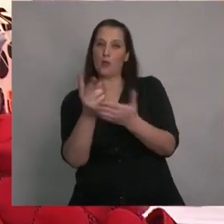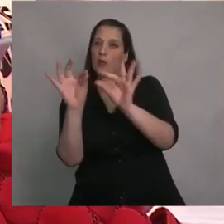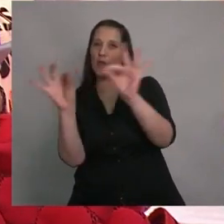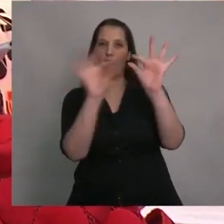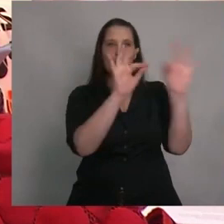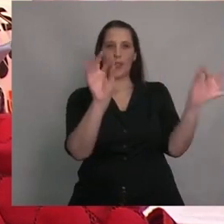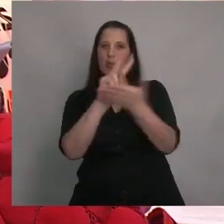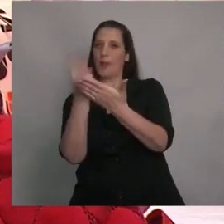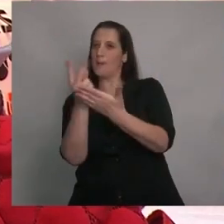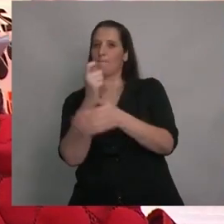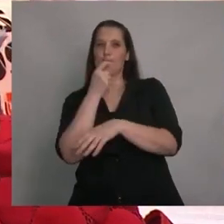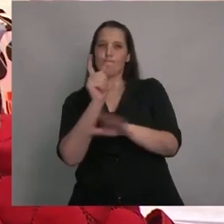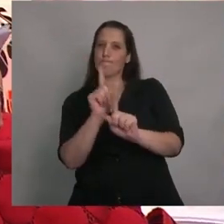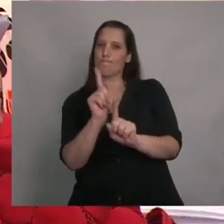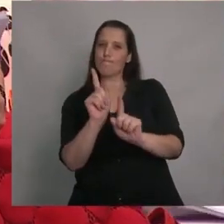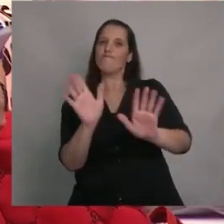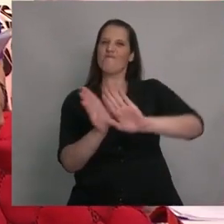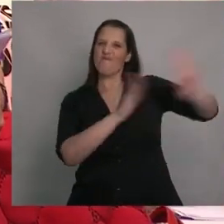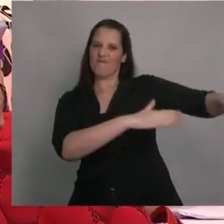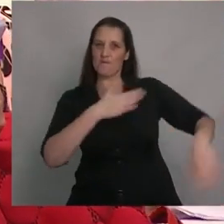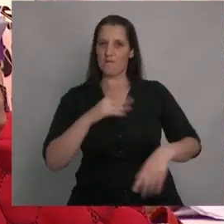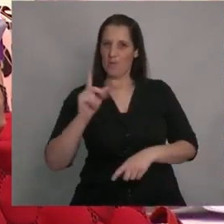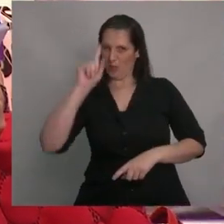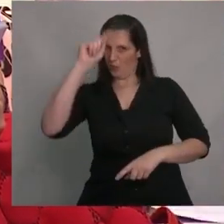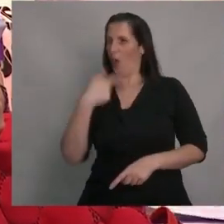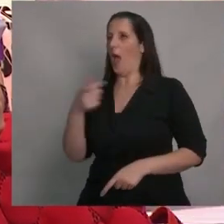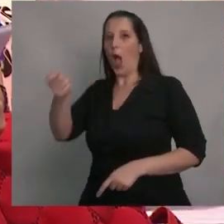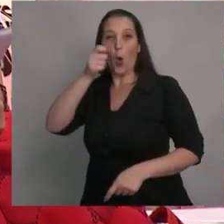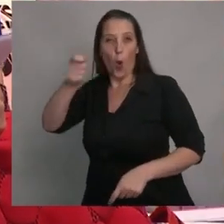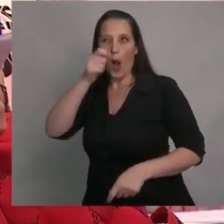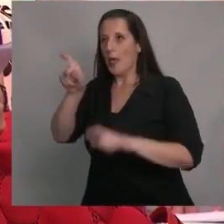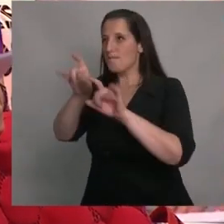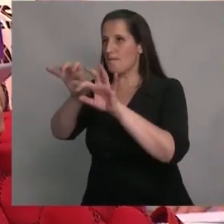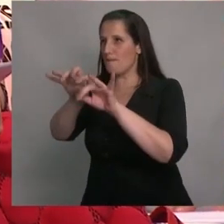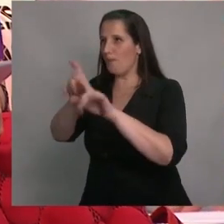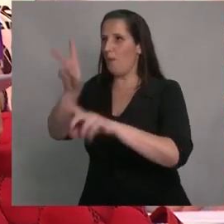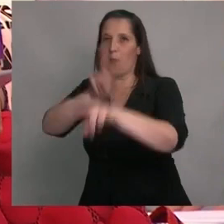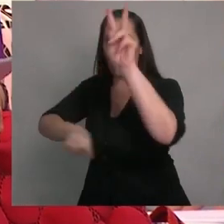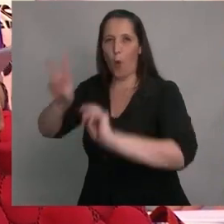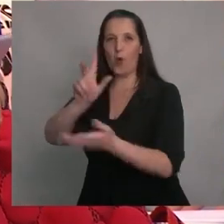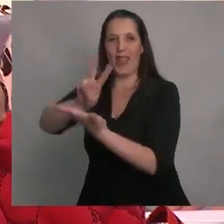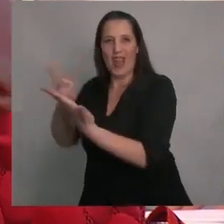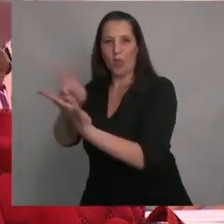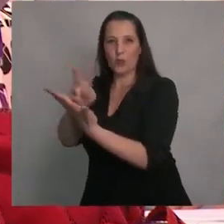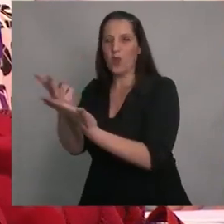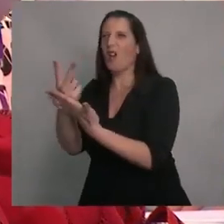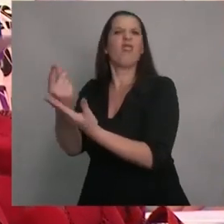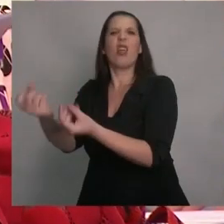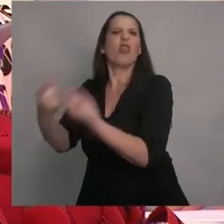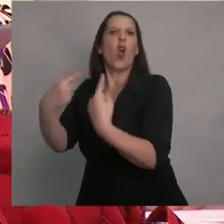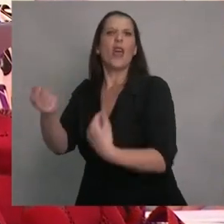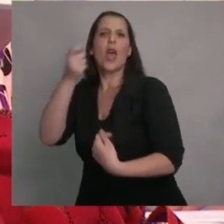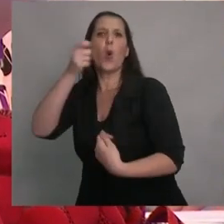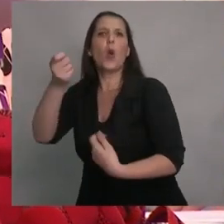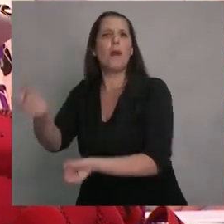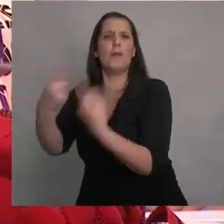de masculinidad, masculine mandate, o the mandate of masculinity. Y lo que apareció en el Google